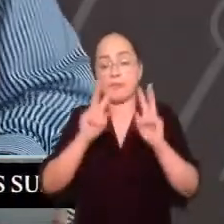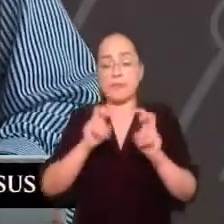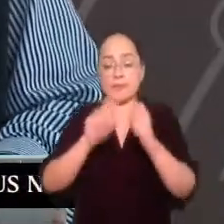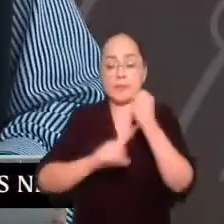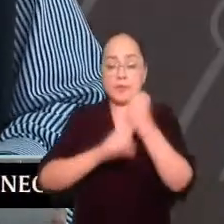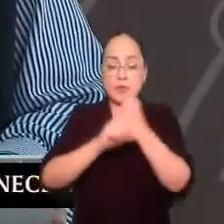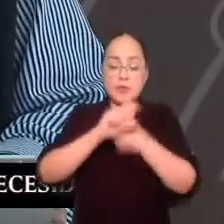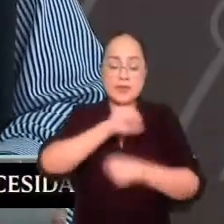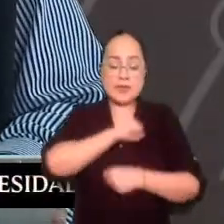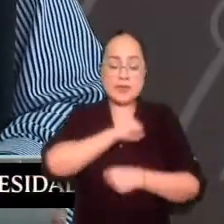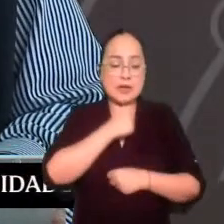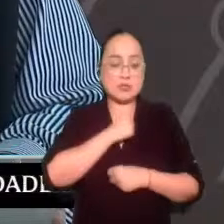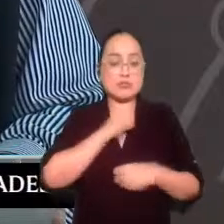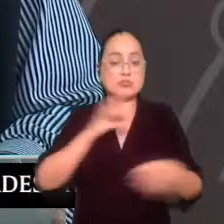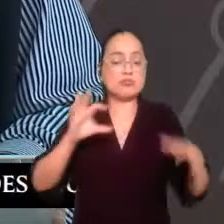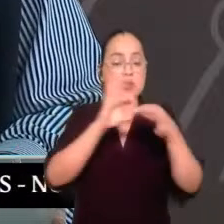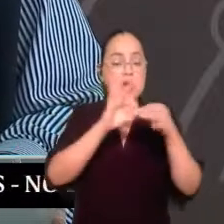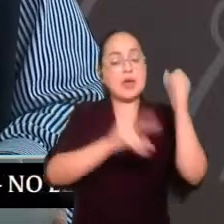del aborto.